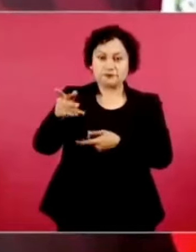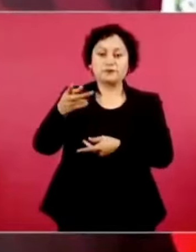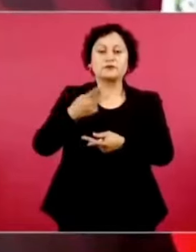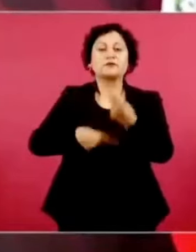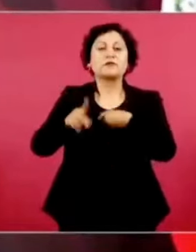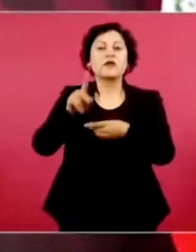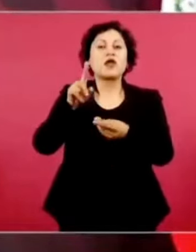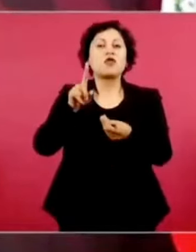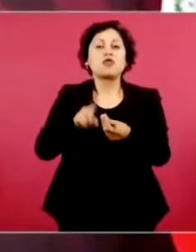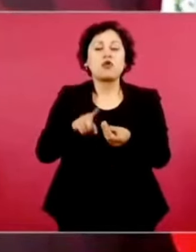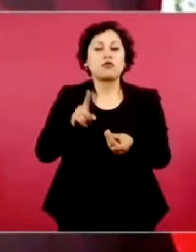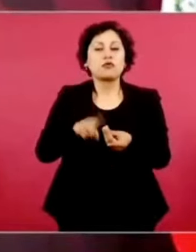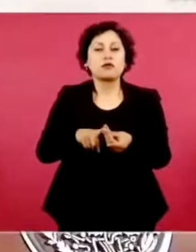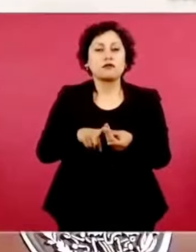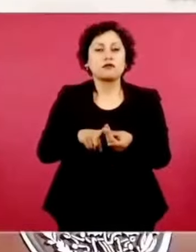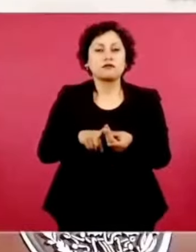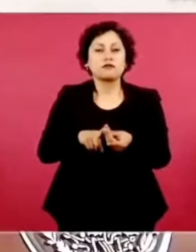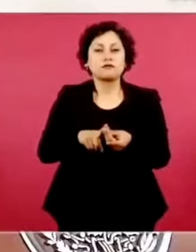el